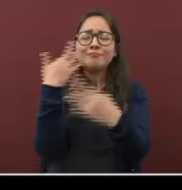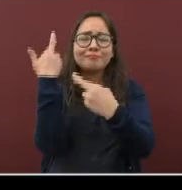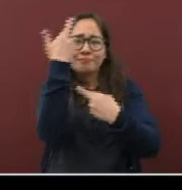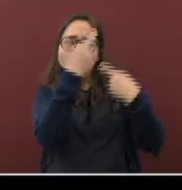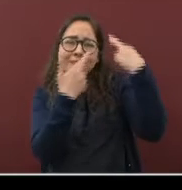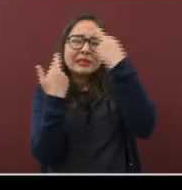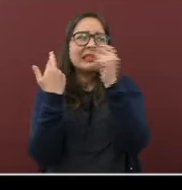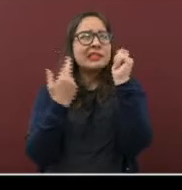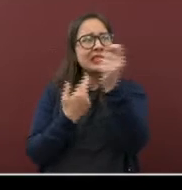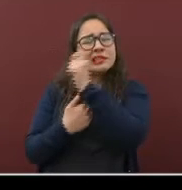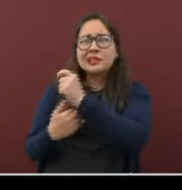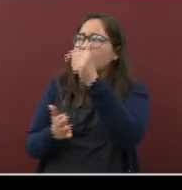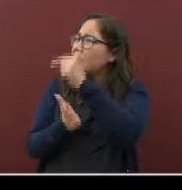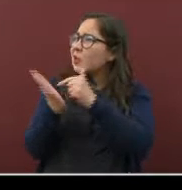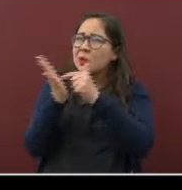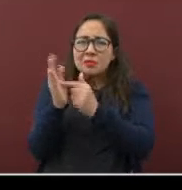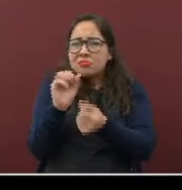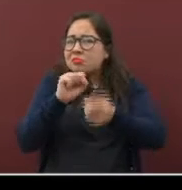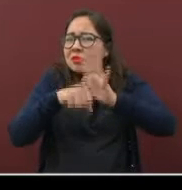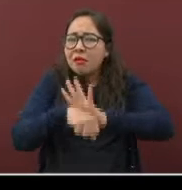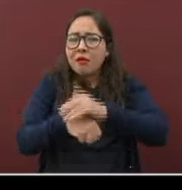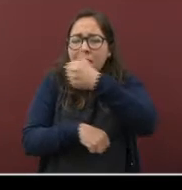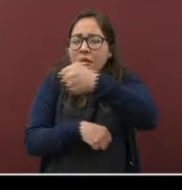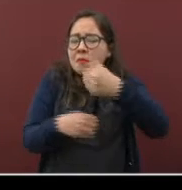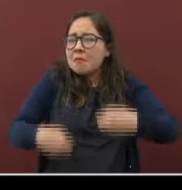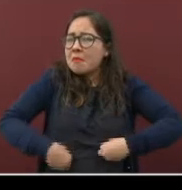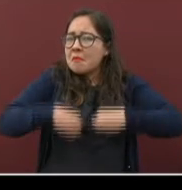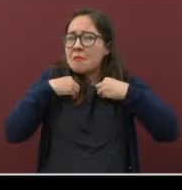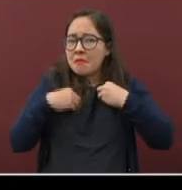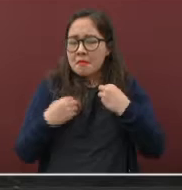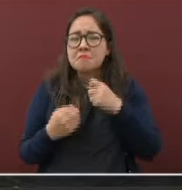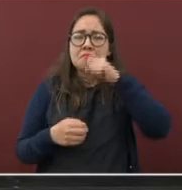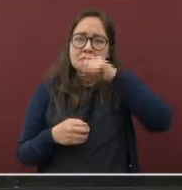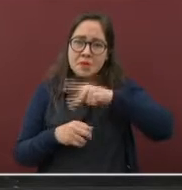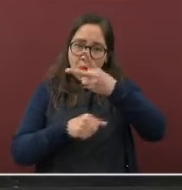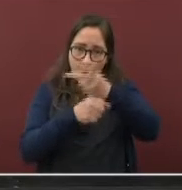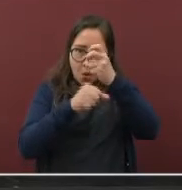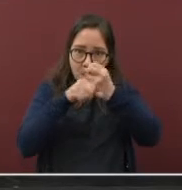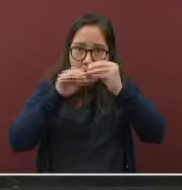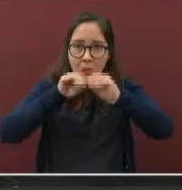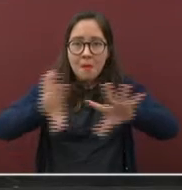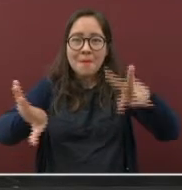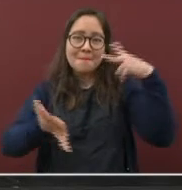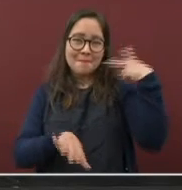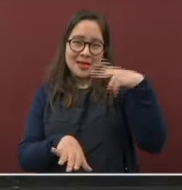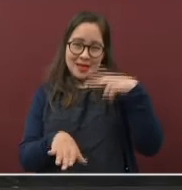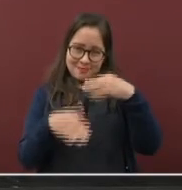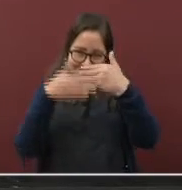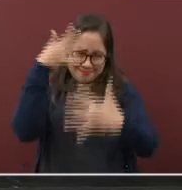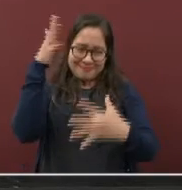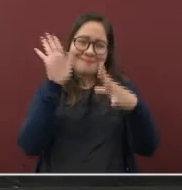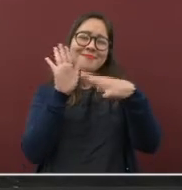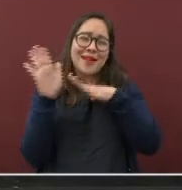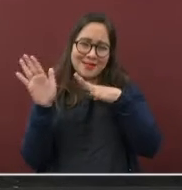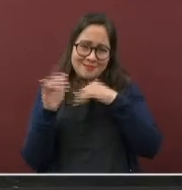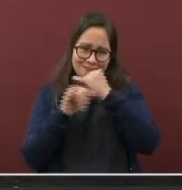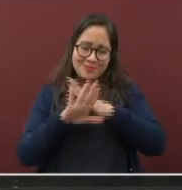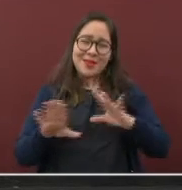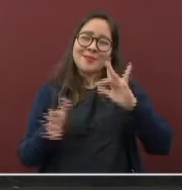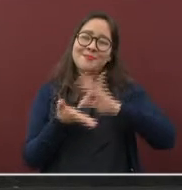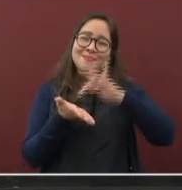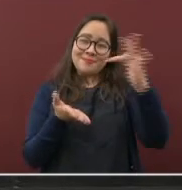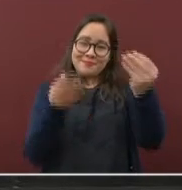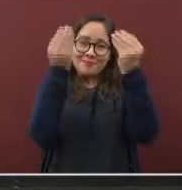la situación de su municipio y la convocatoria de veracruz muchísimas gracias y que pasen